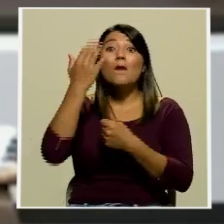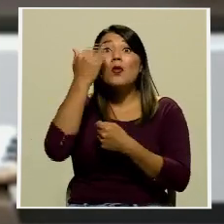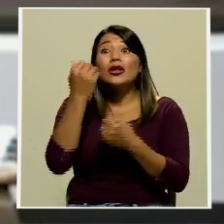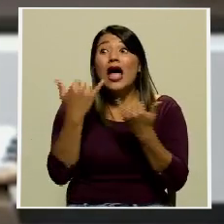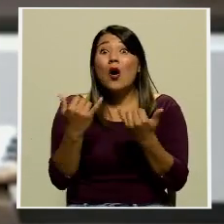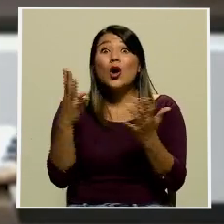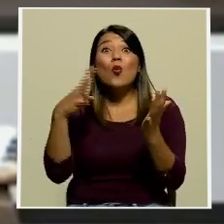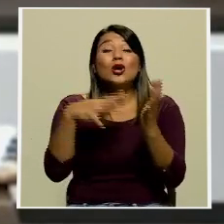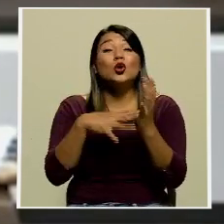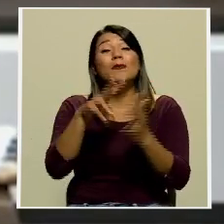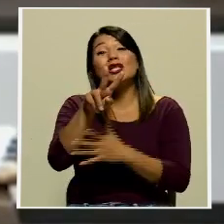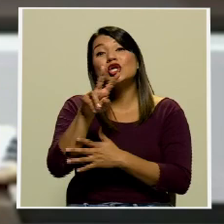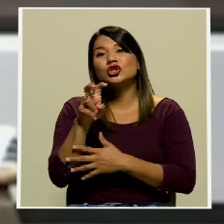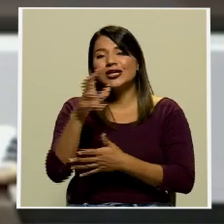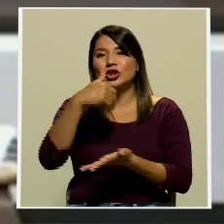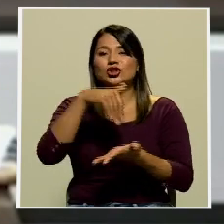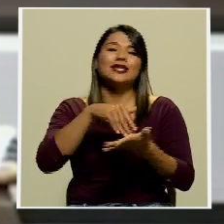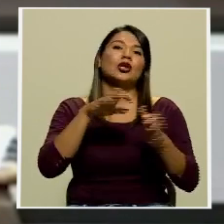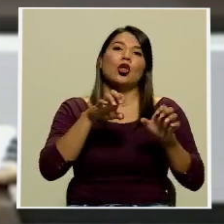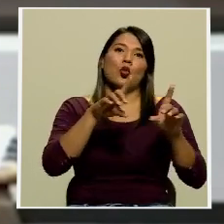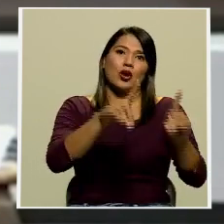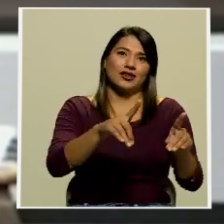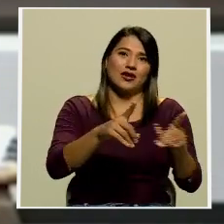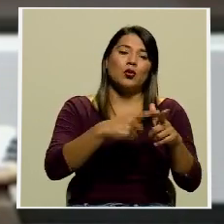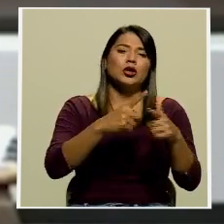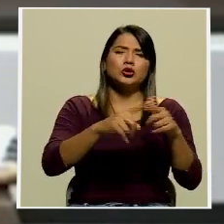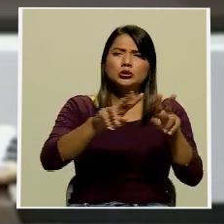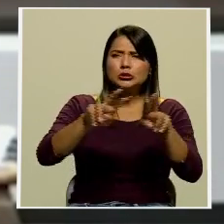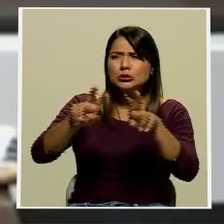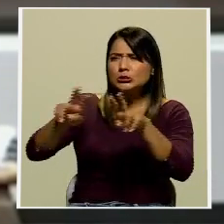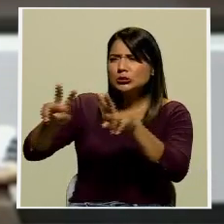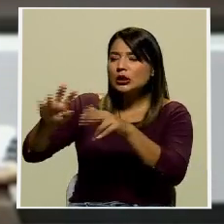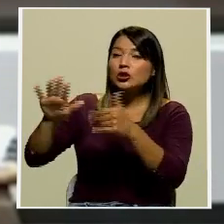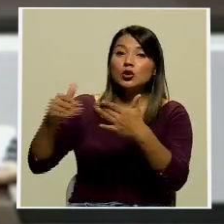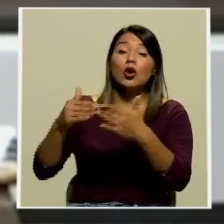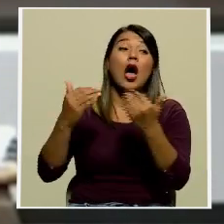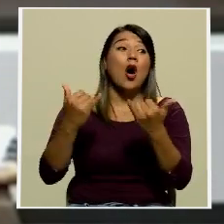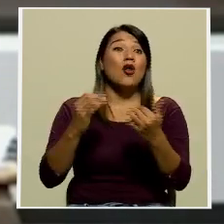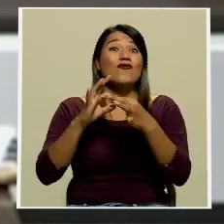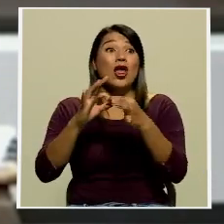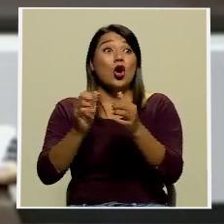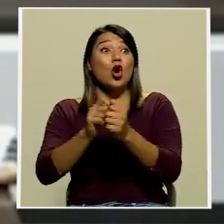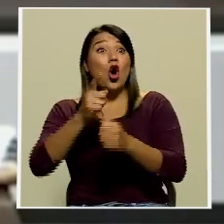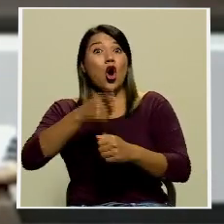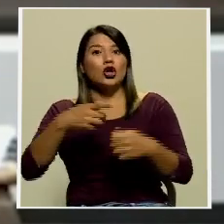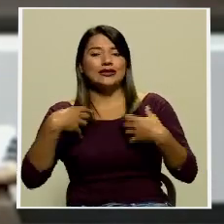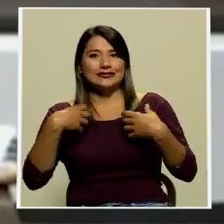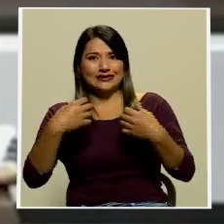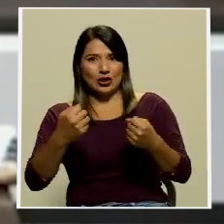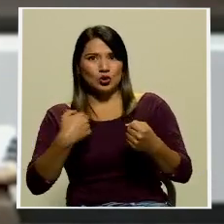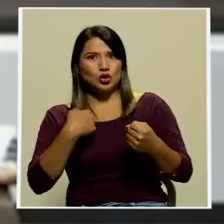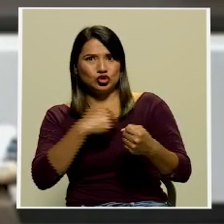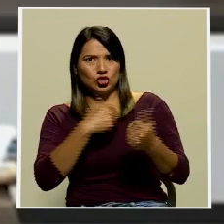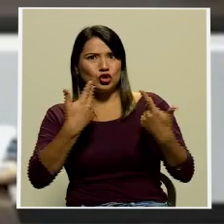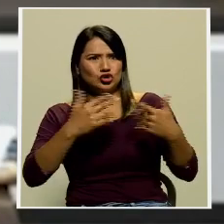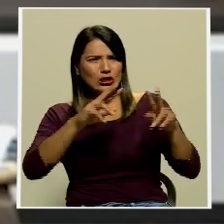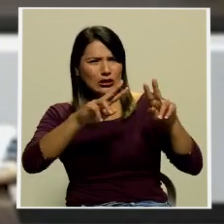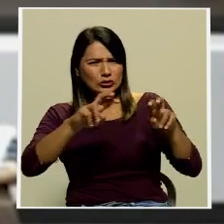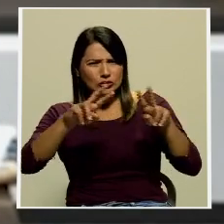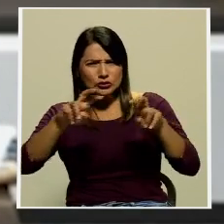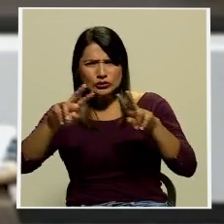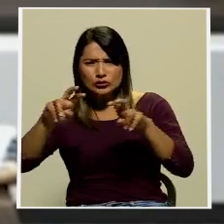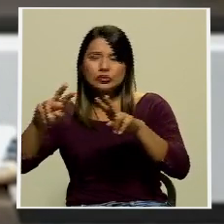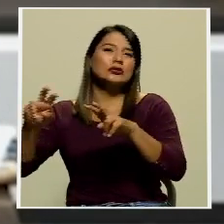ese 4.200, perdón, en este sentido, con respecto a las órdenes sanitarias, se hizo un análisis, lo que llamamos nosotros en